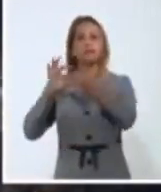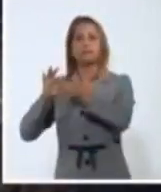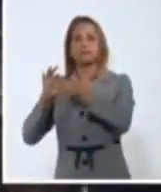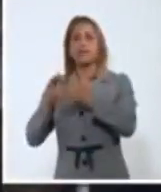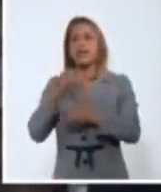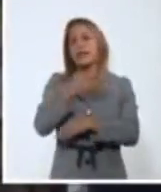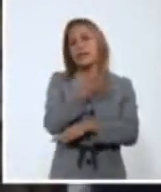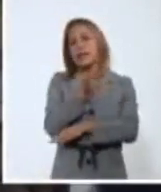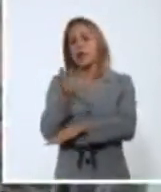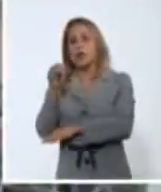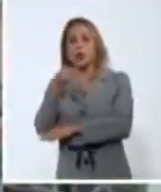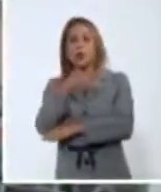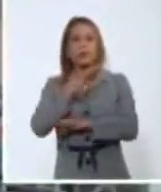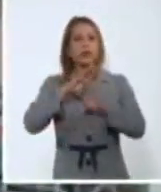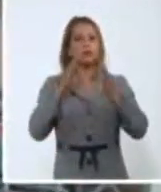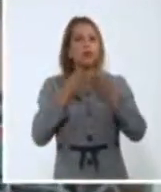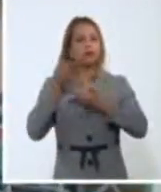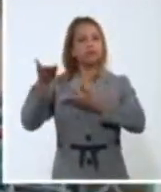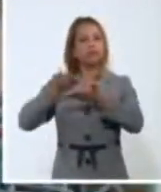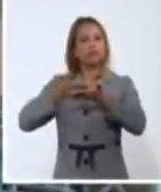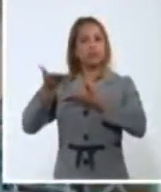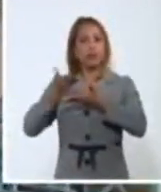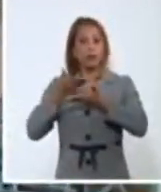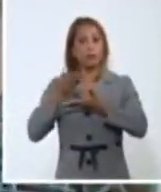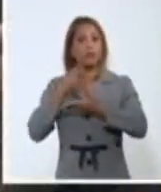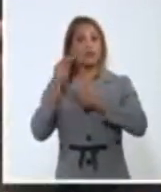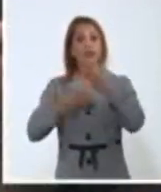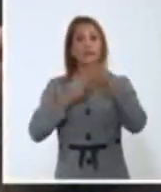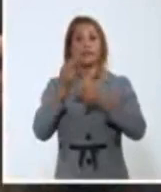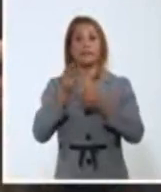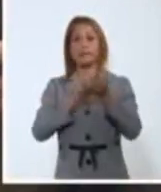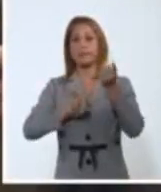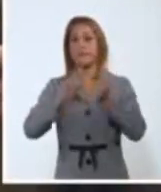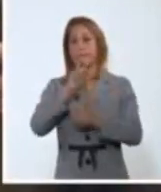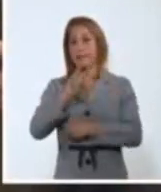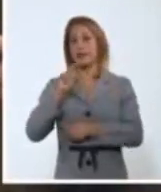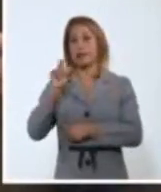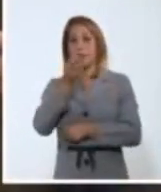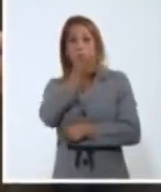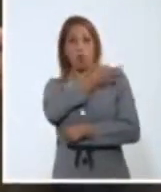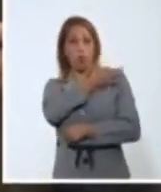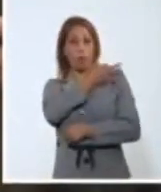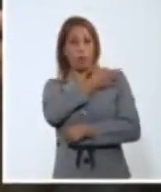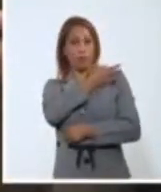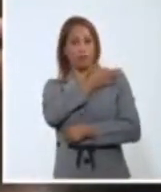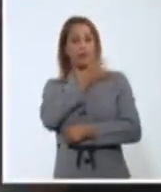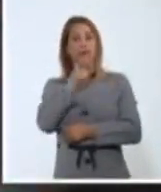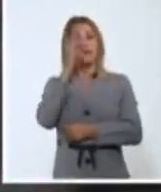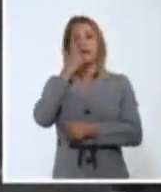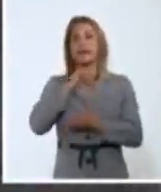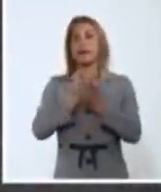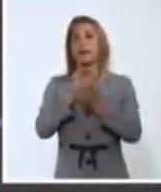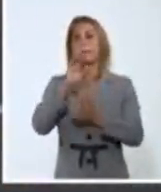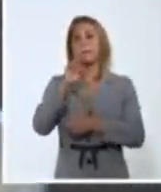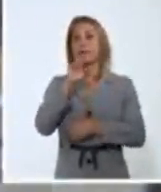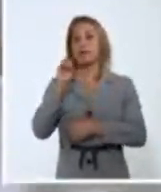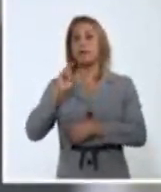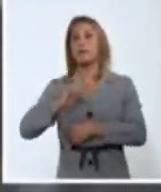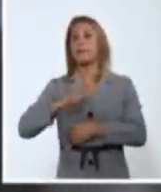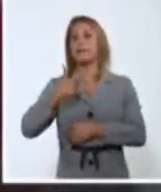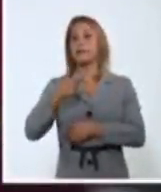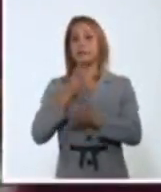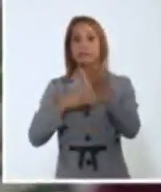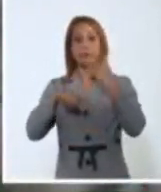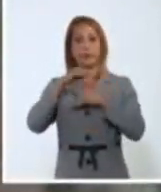En su recorrido por la ronda de negocios y promoción que se realiza en Villa Clara, el comandante de la Revolución Ramiro Valdés Menéndez, viceprimer ministro de